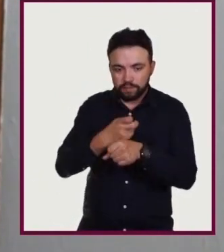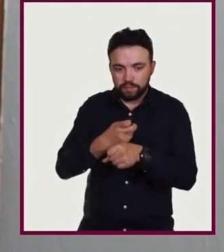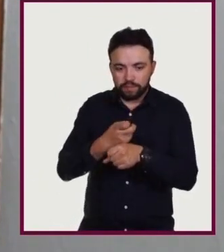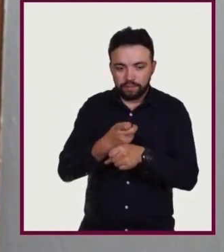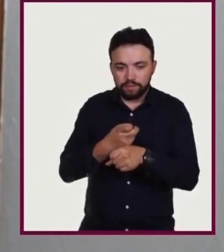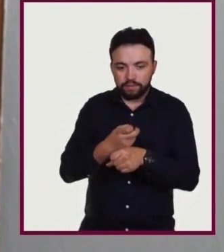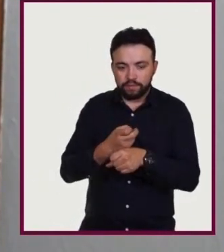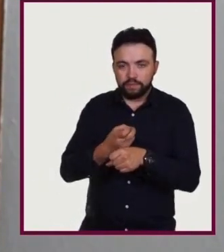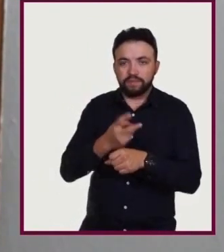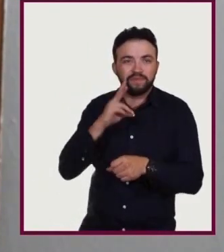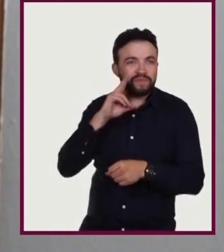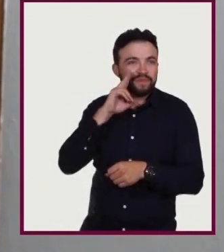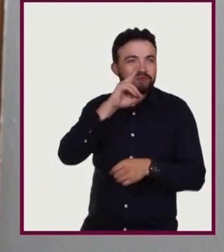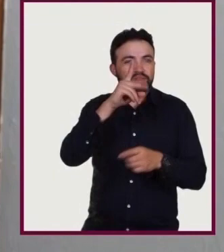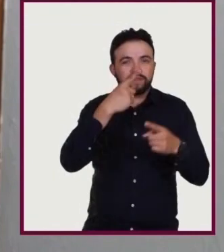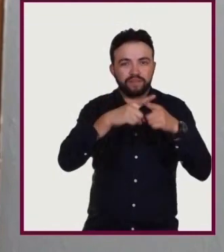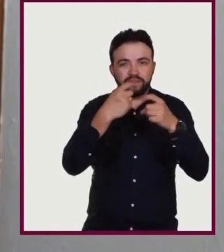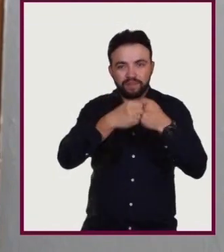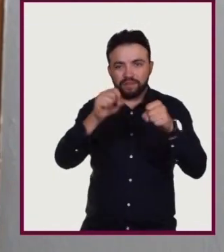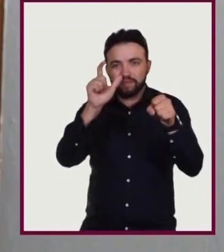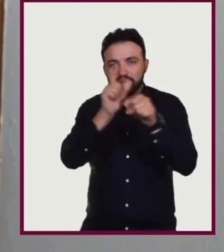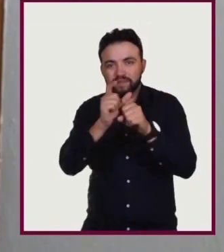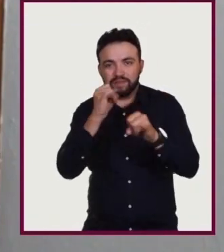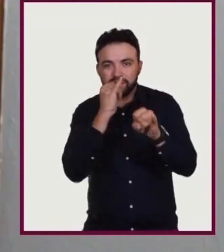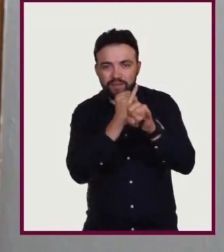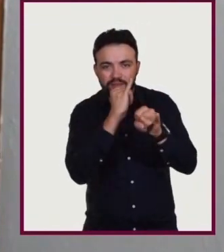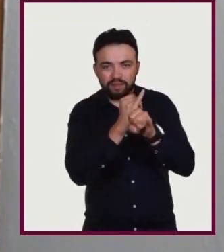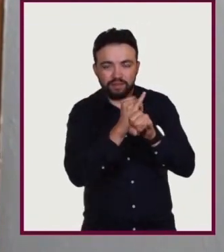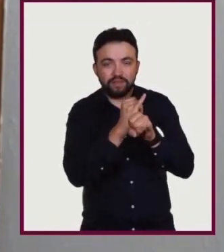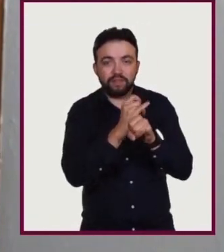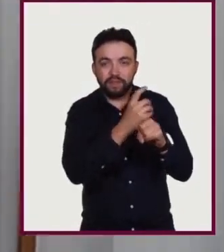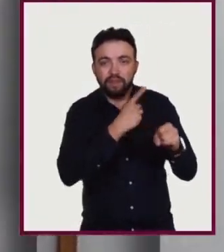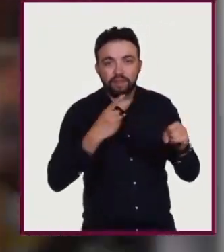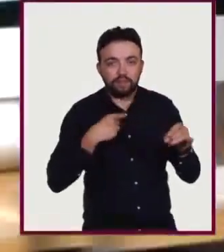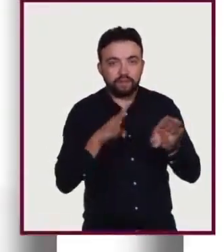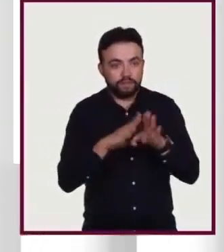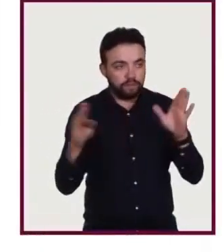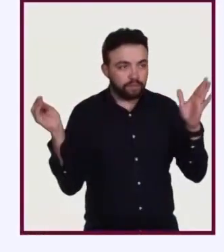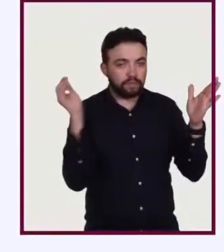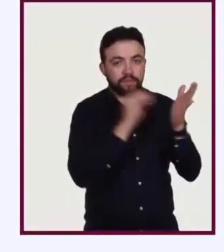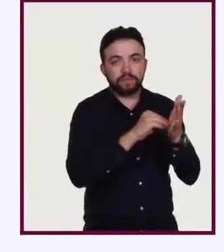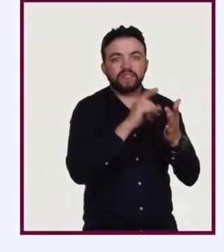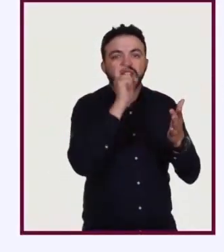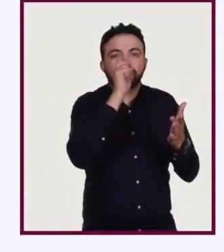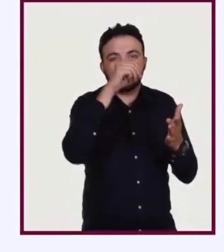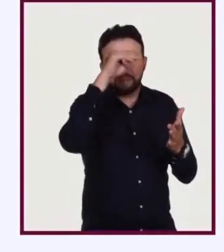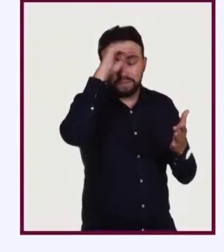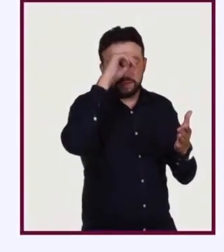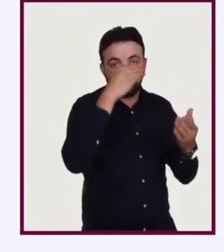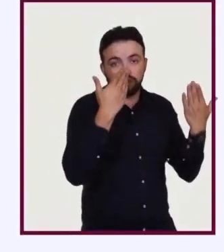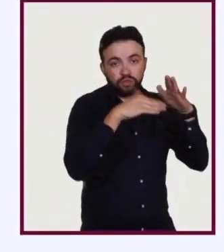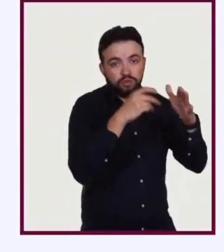está viendo plataformas sociales, uno tiene que posicionarse ante eso.